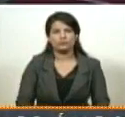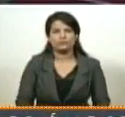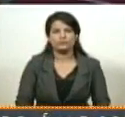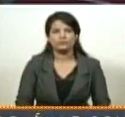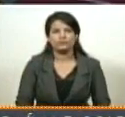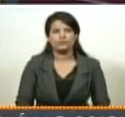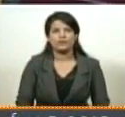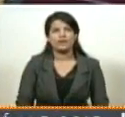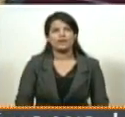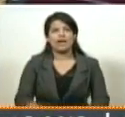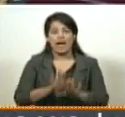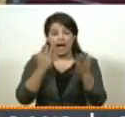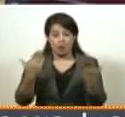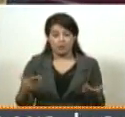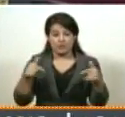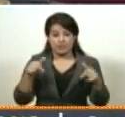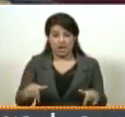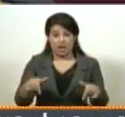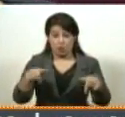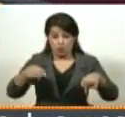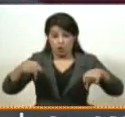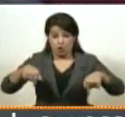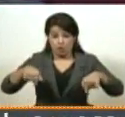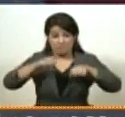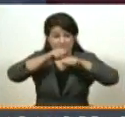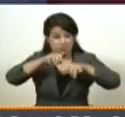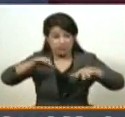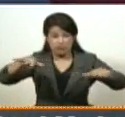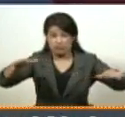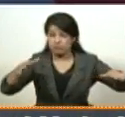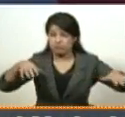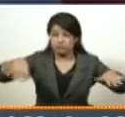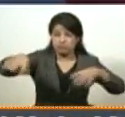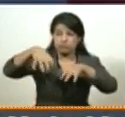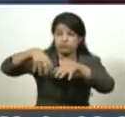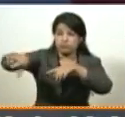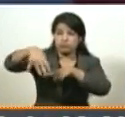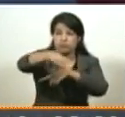Nosotros hemos desplegado en el día de hoy el Consejo Nacional Electoral